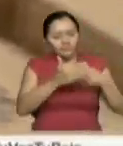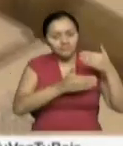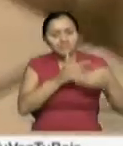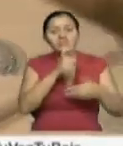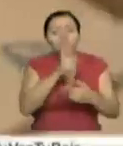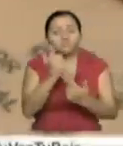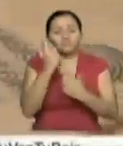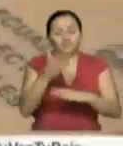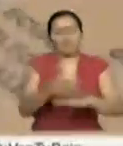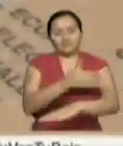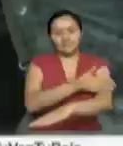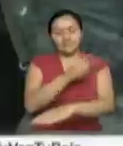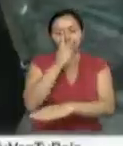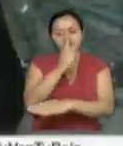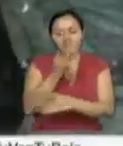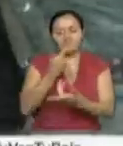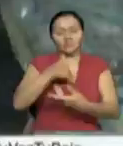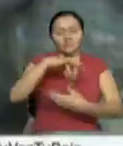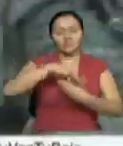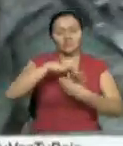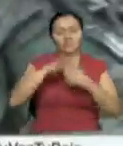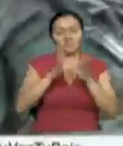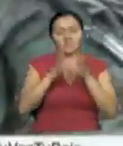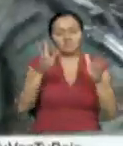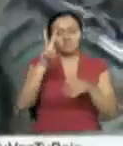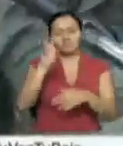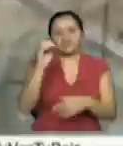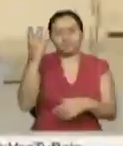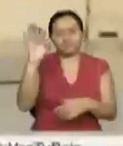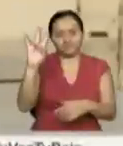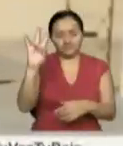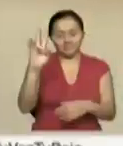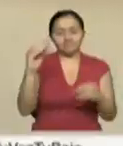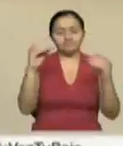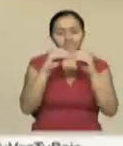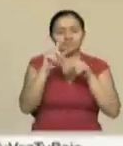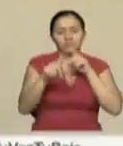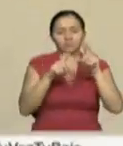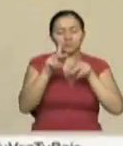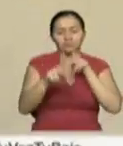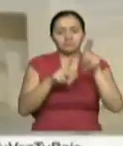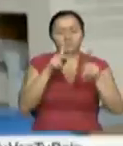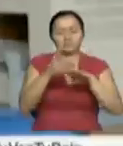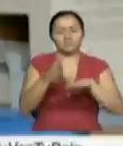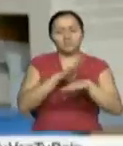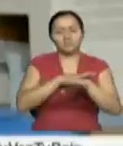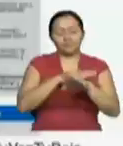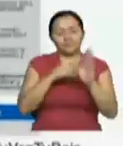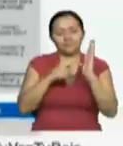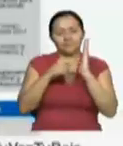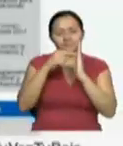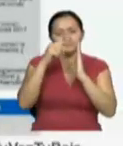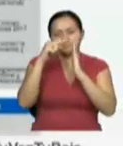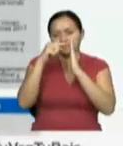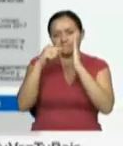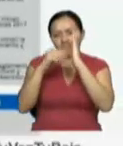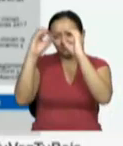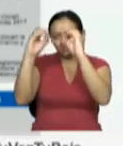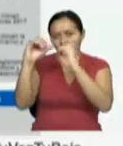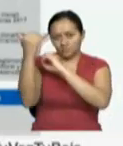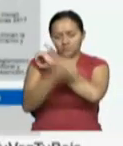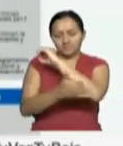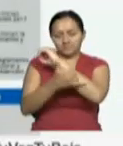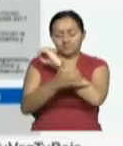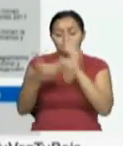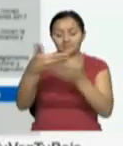por las Fuerzas Armadas durante las elecciones generales de 2017 y consulta popular sobre paraísos fiscales. En el documento,